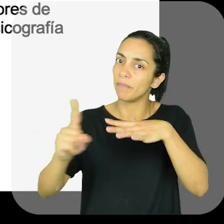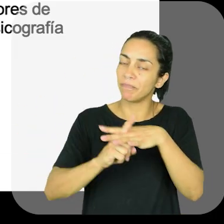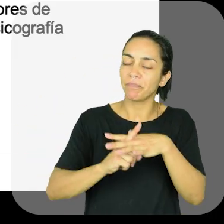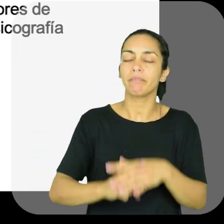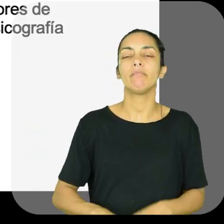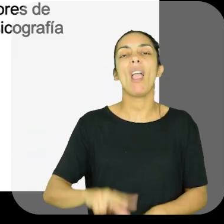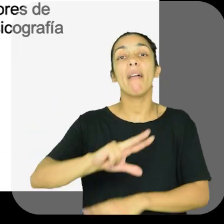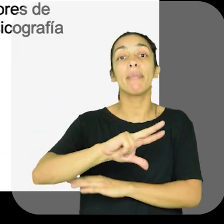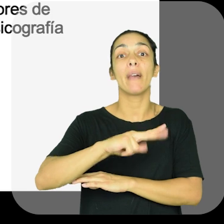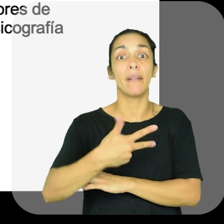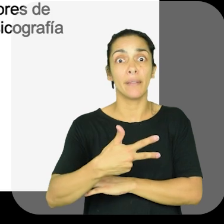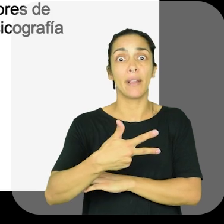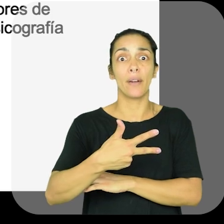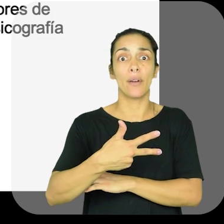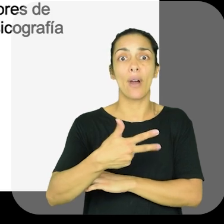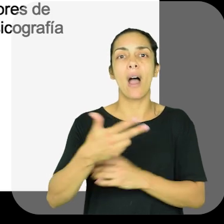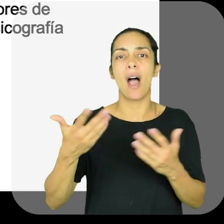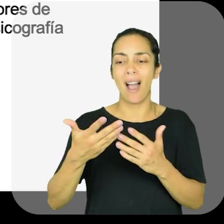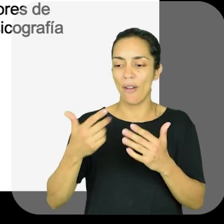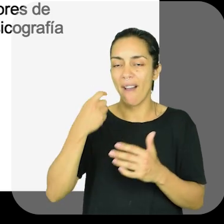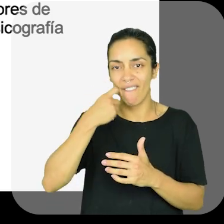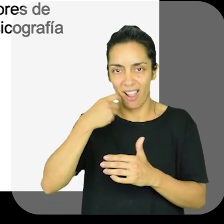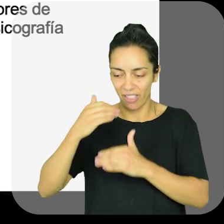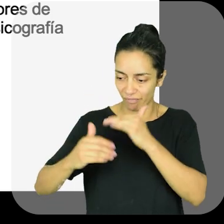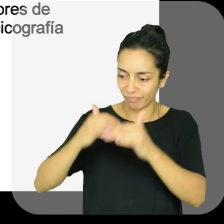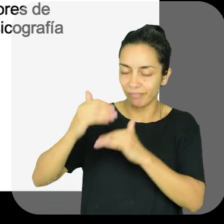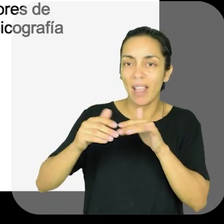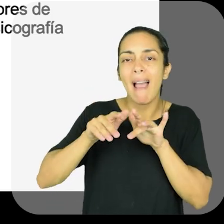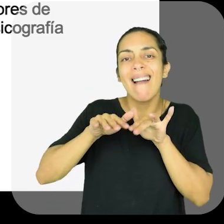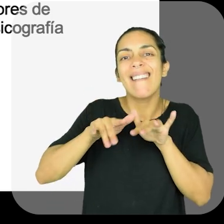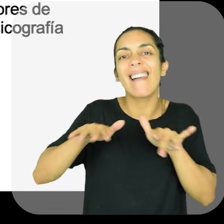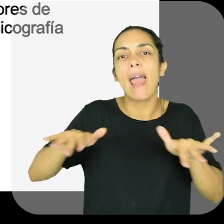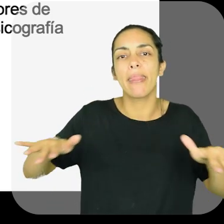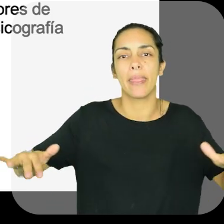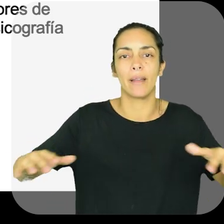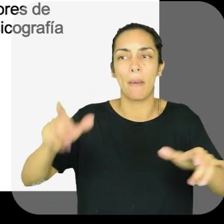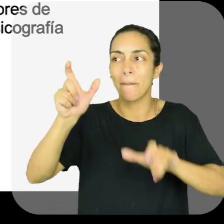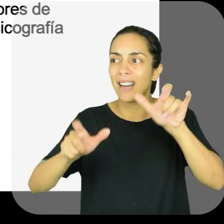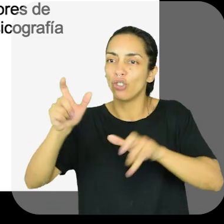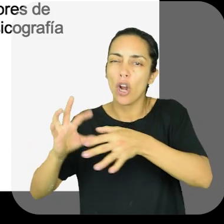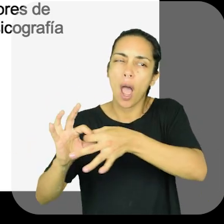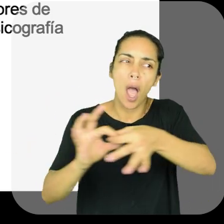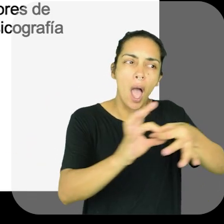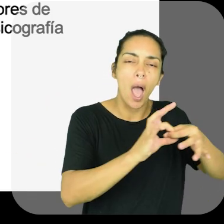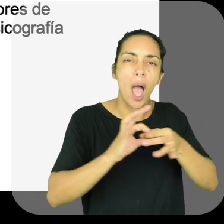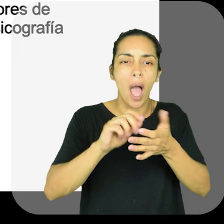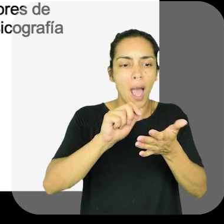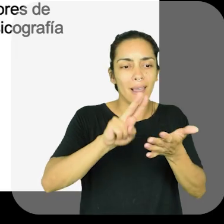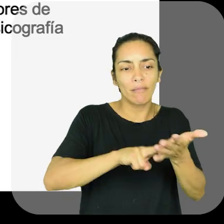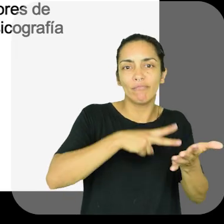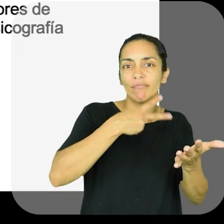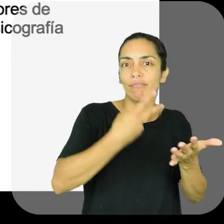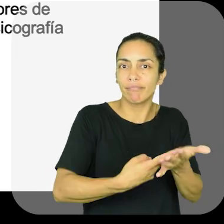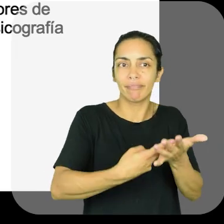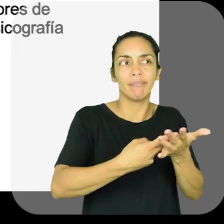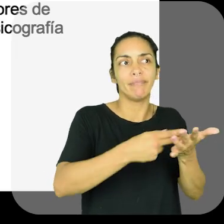tercera apuesta, que es algo que está en construcción, es una red de transcriptores de partituras, porque pues digamos,